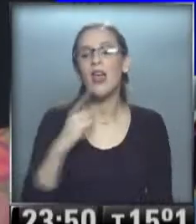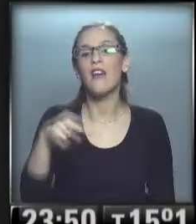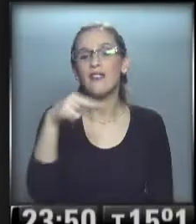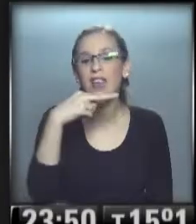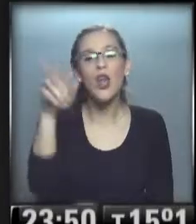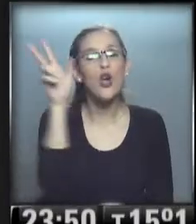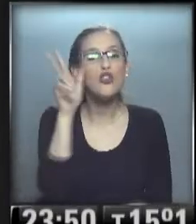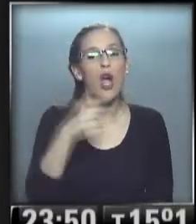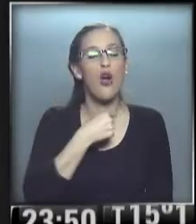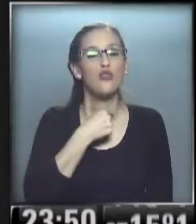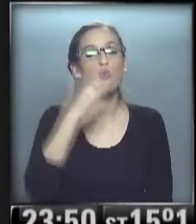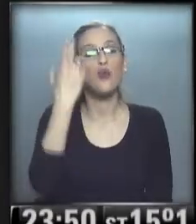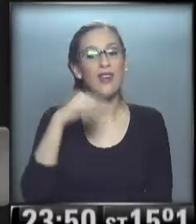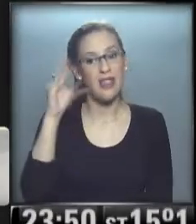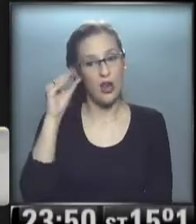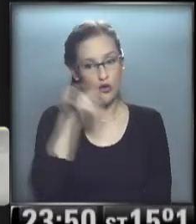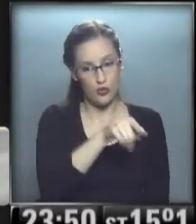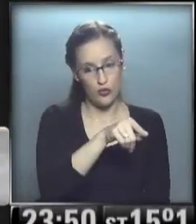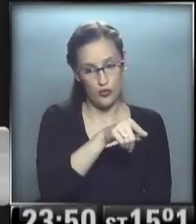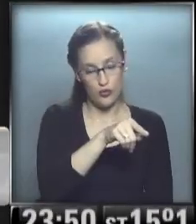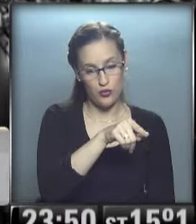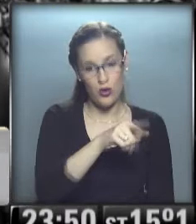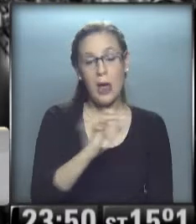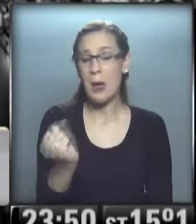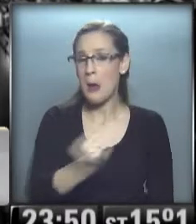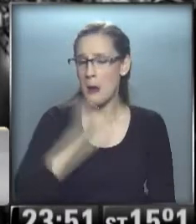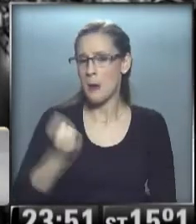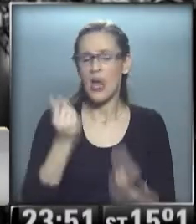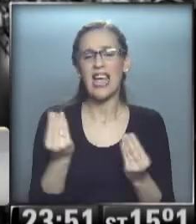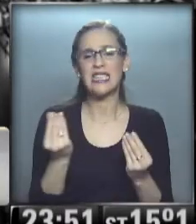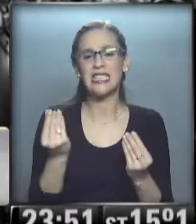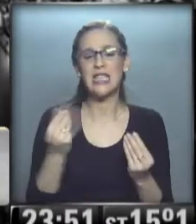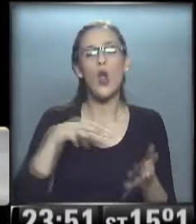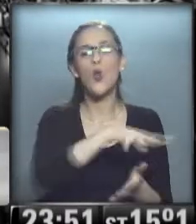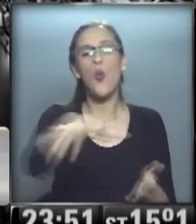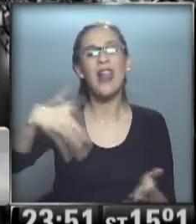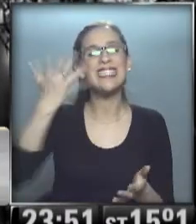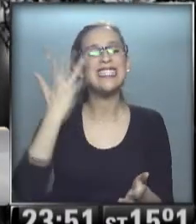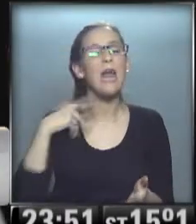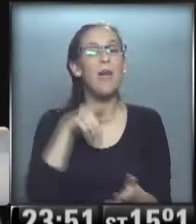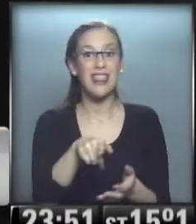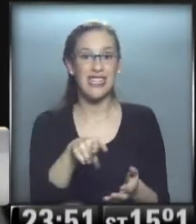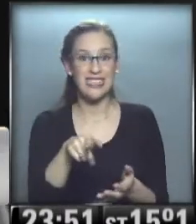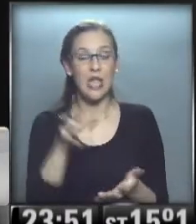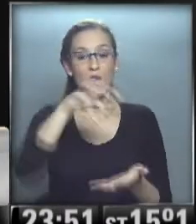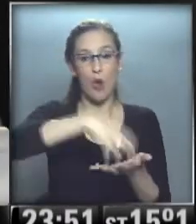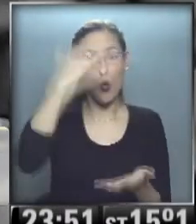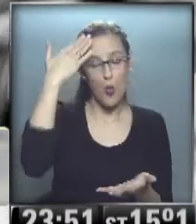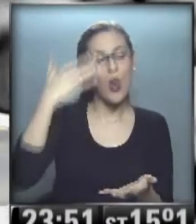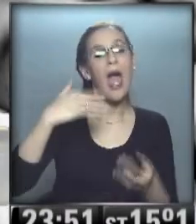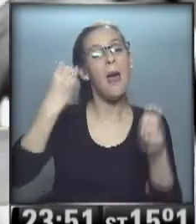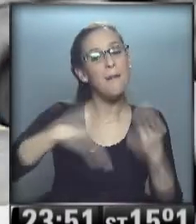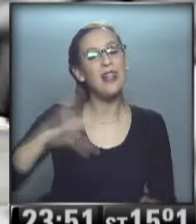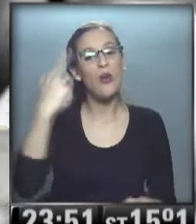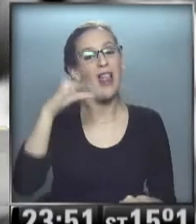de agosto a las 21 horas. Lo fundamental es este dato. Es en el Centro Cultural San Martín. Es gratis. Empieza a las 21. Pero para tener